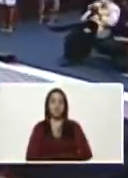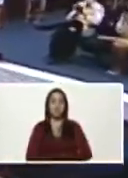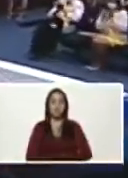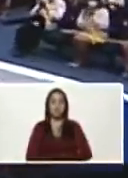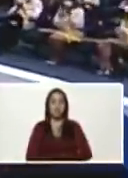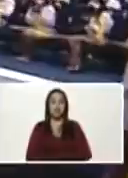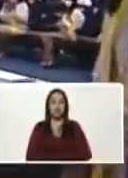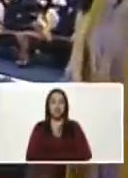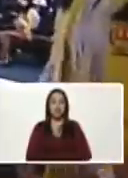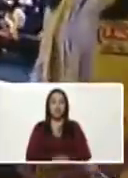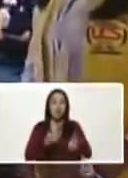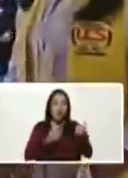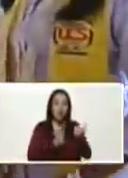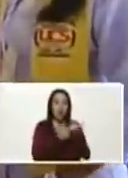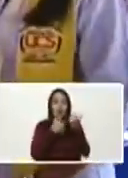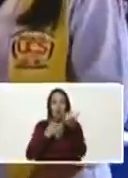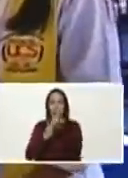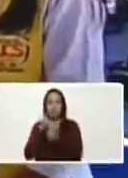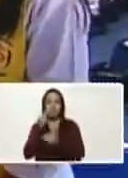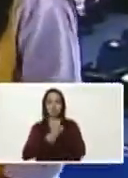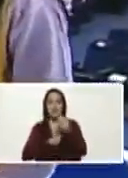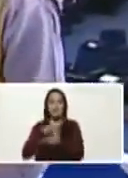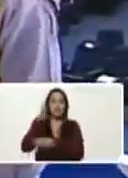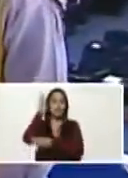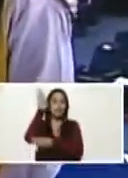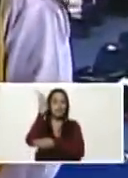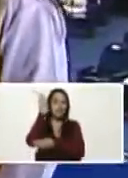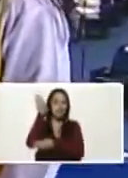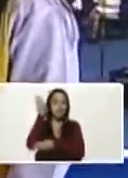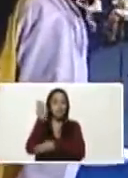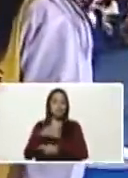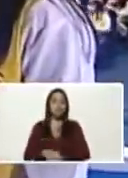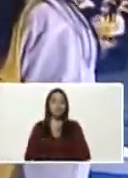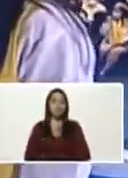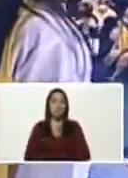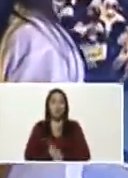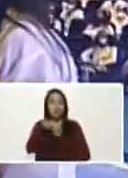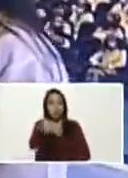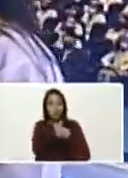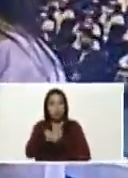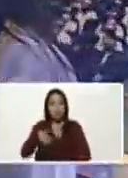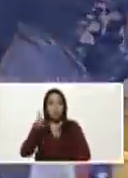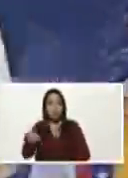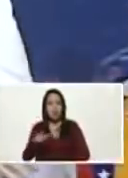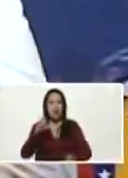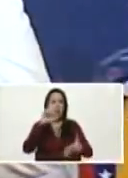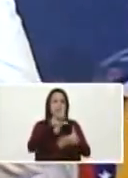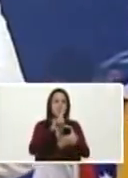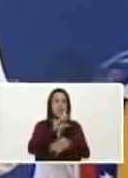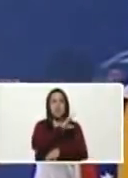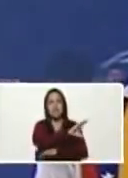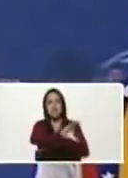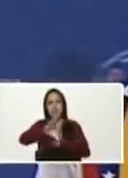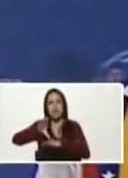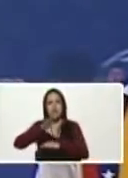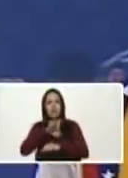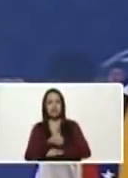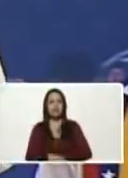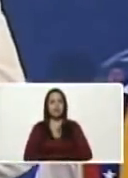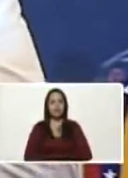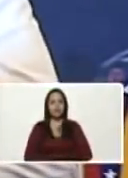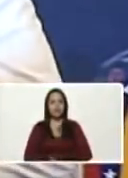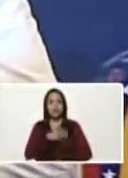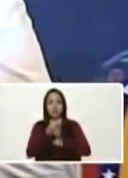de respaldo en un futuro a las regiones de América Latina y el Caribe como parte de